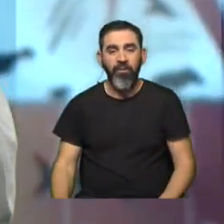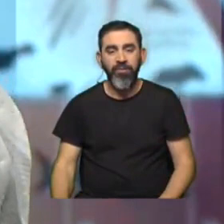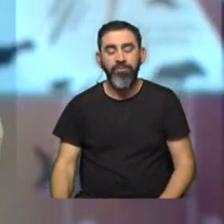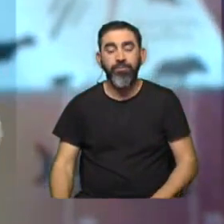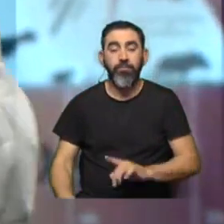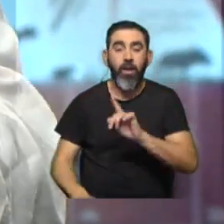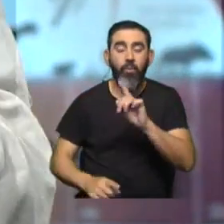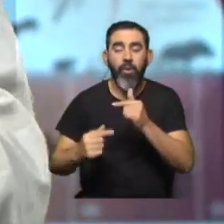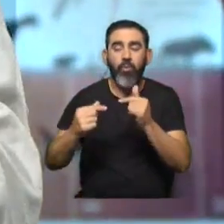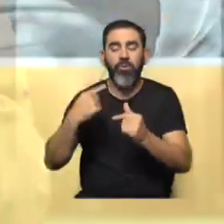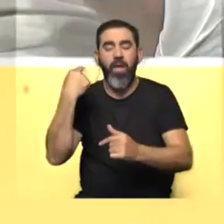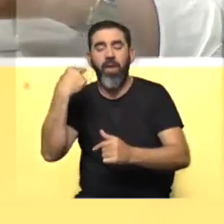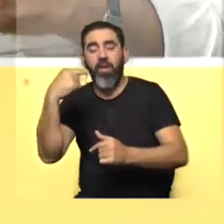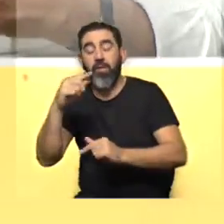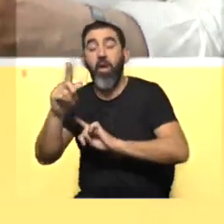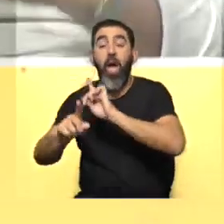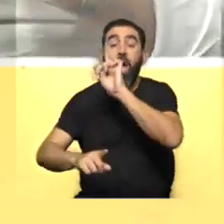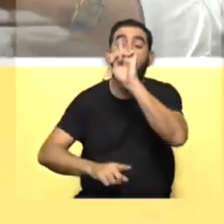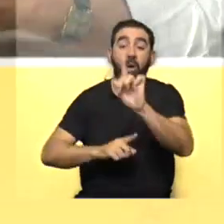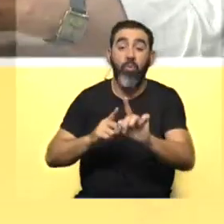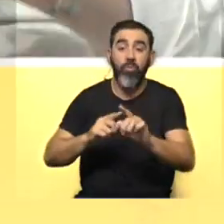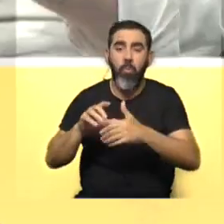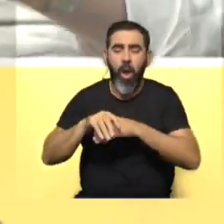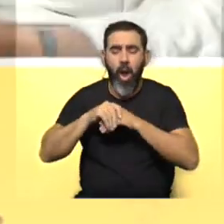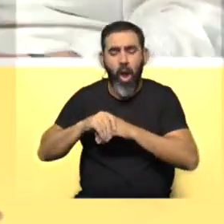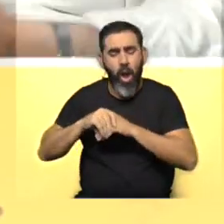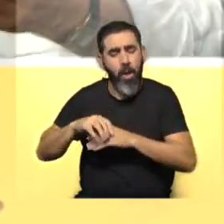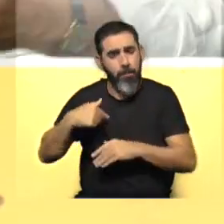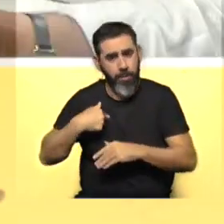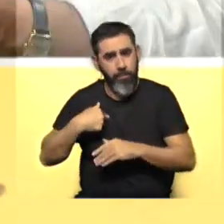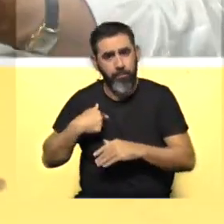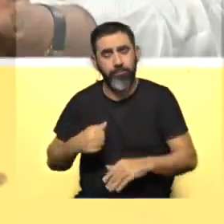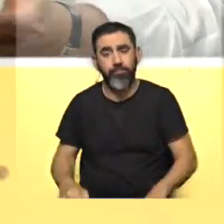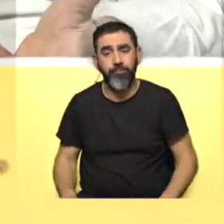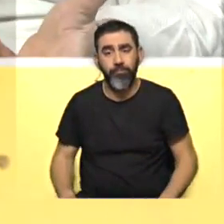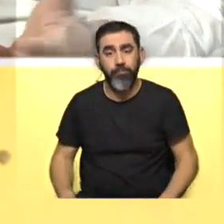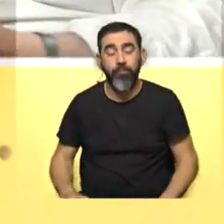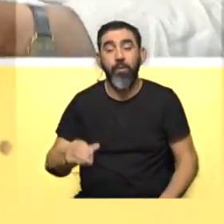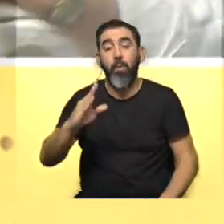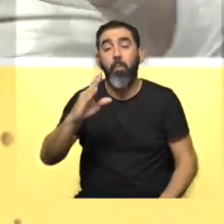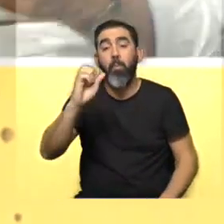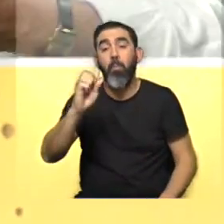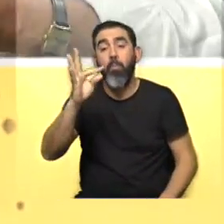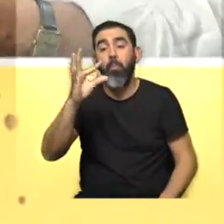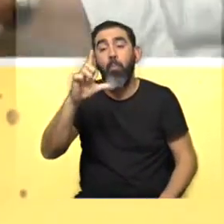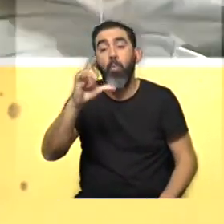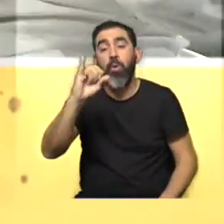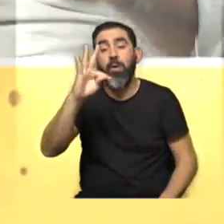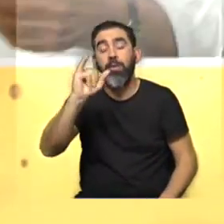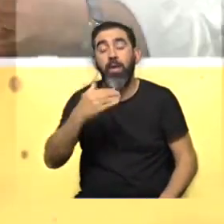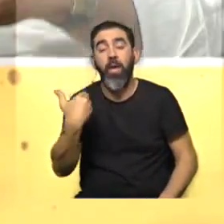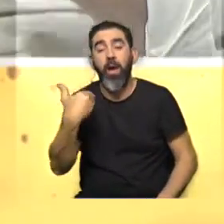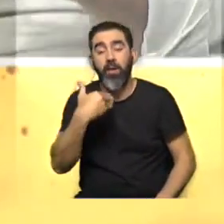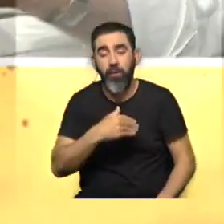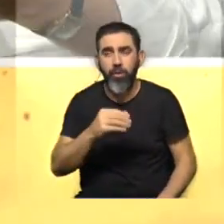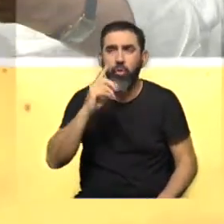comentarios adversos de muchas personas, incluso de algunos que son muy amigos, ¿no? Yo te mencionaba a Gustavo Politis, que es un gran arqueólogo argentino, a Luis